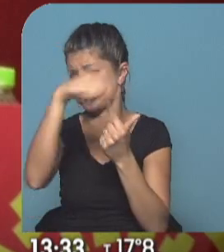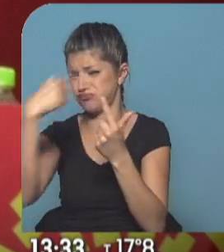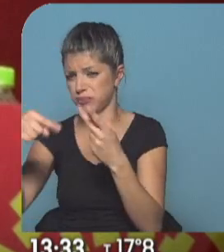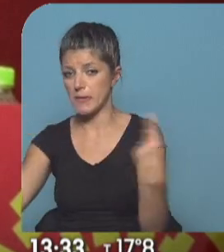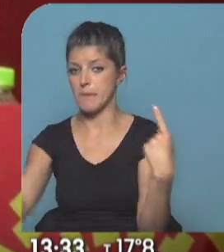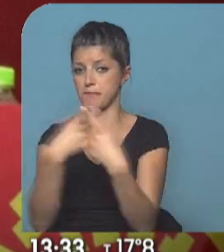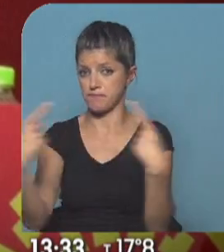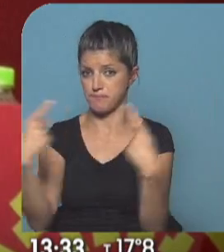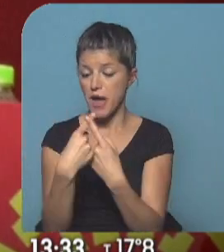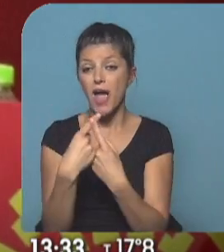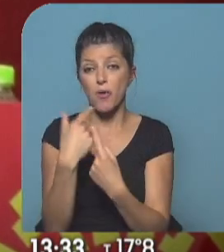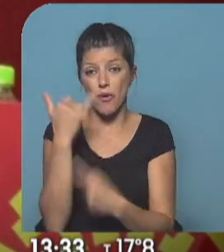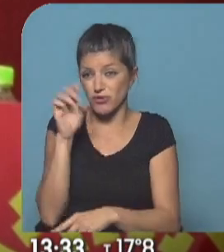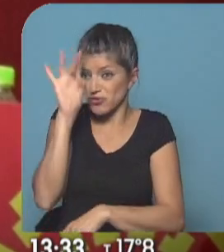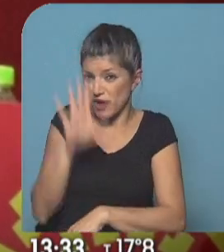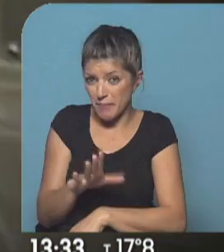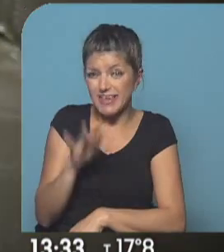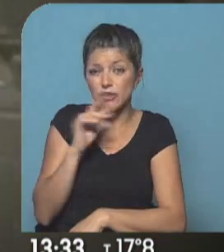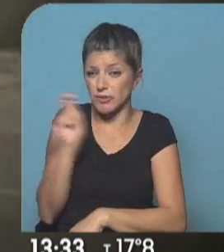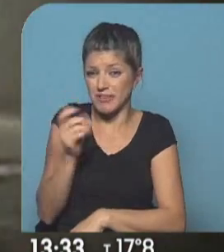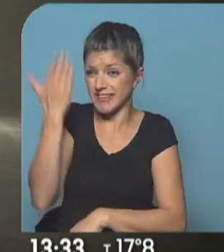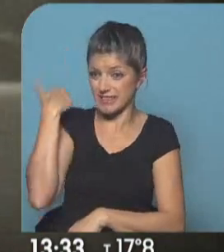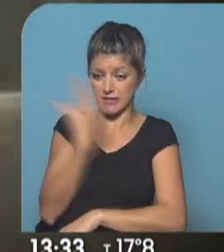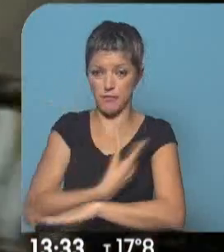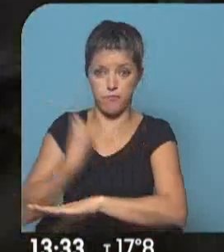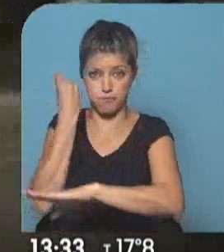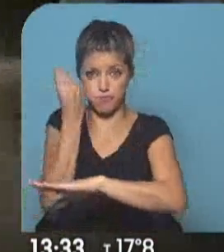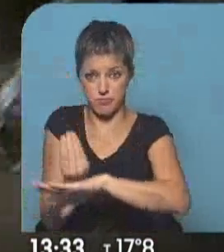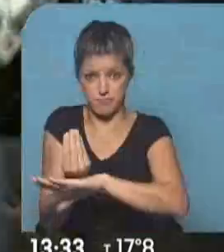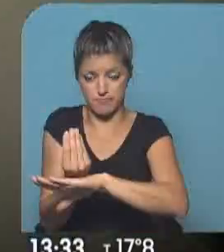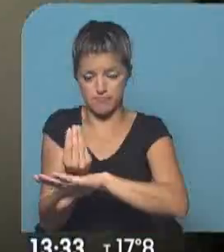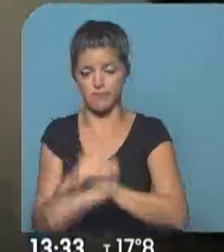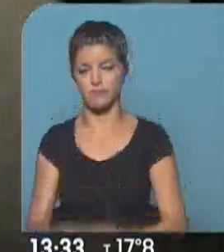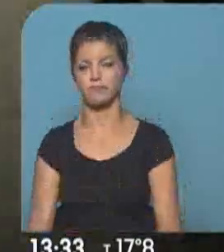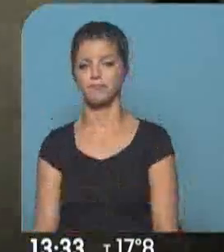cuando transcurrieron apenas 14 meses de su mandato.